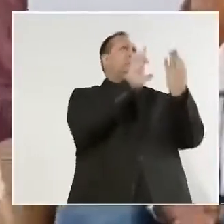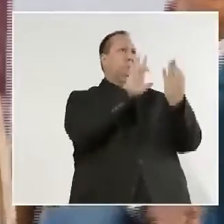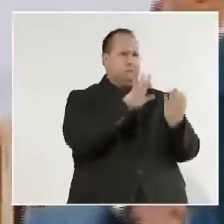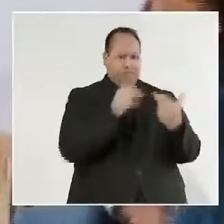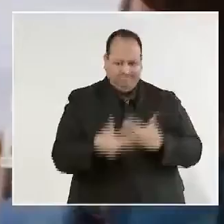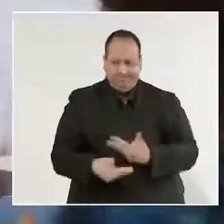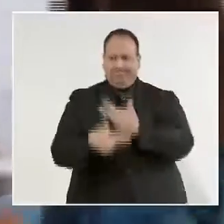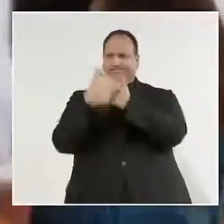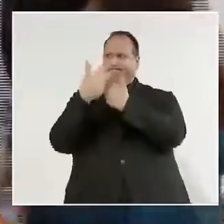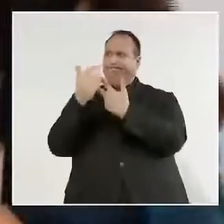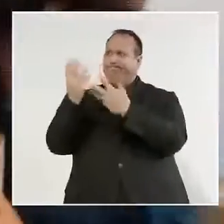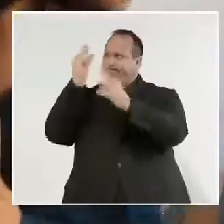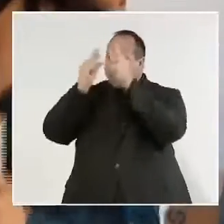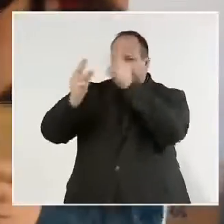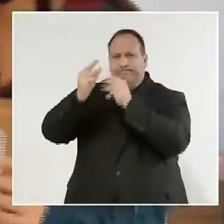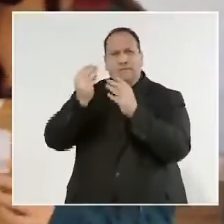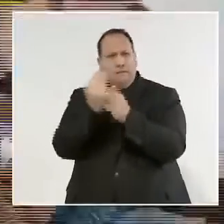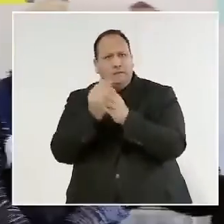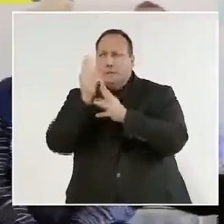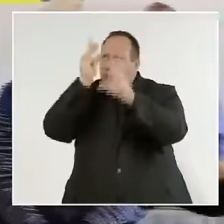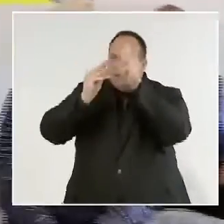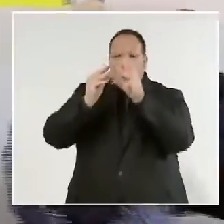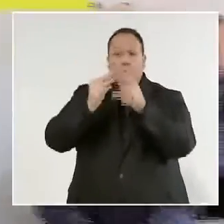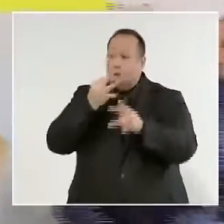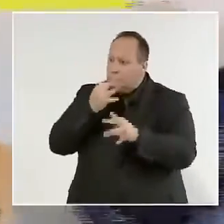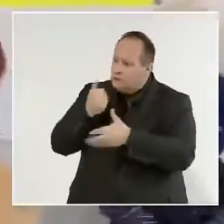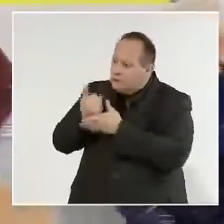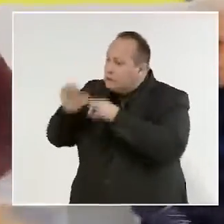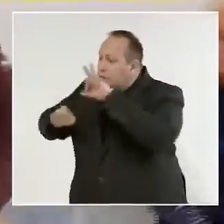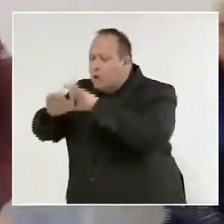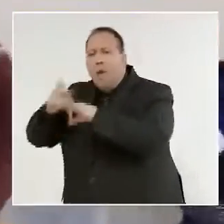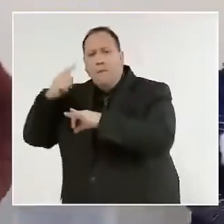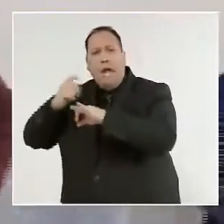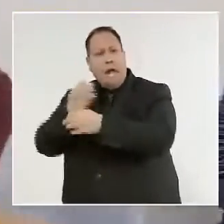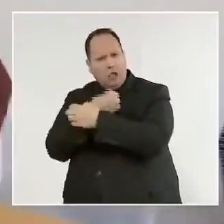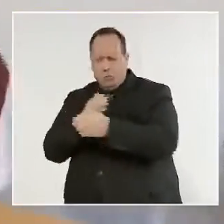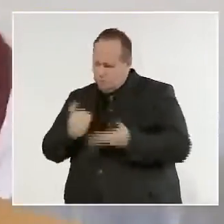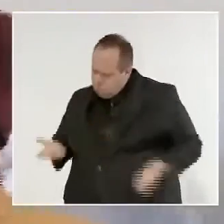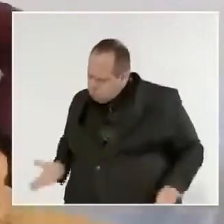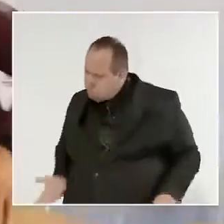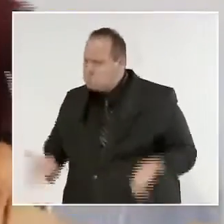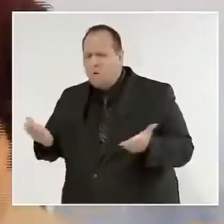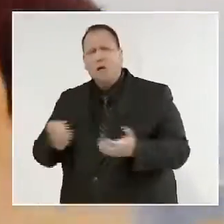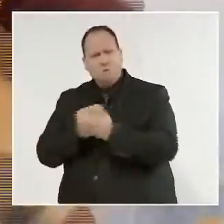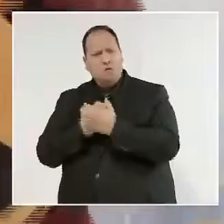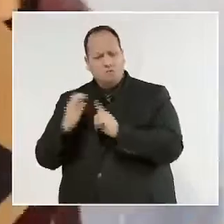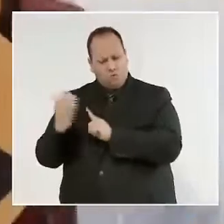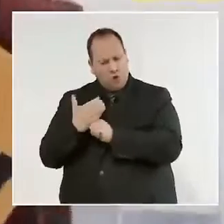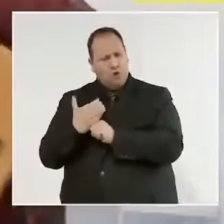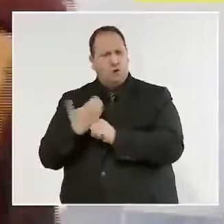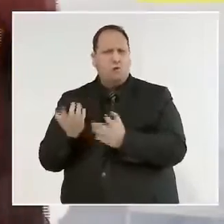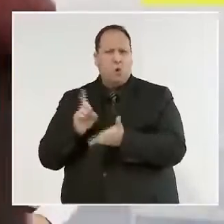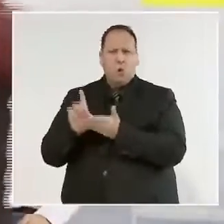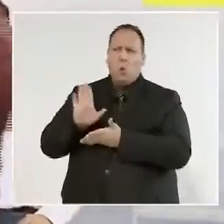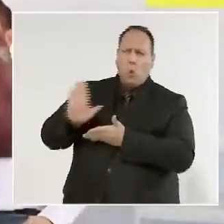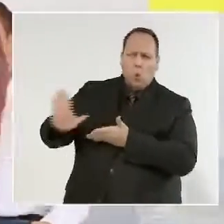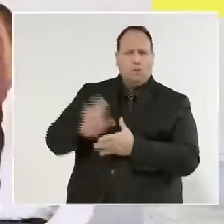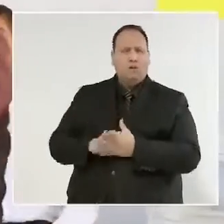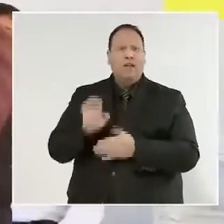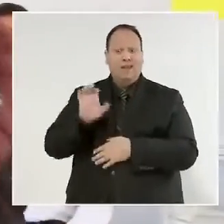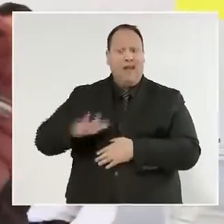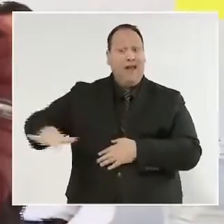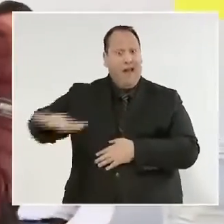aprendizaje. Ante el reto de la pandemia y las clases a distancia, actuamos con inmediatez para defender el derecho